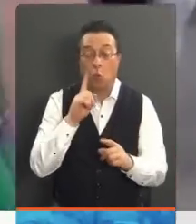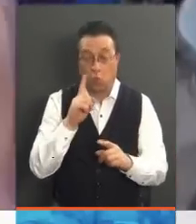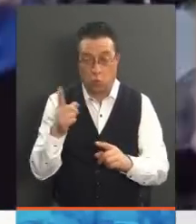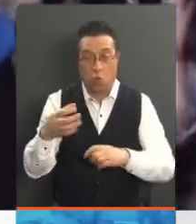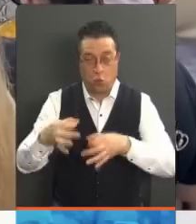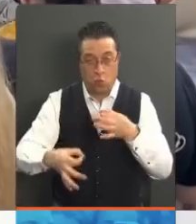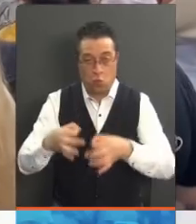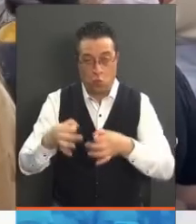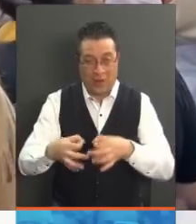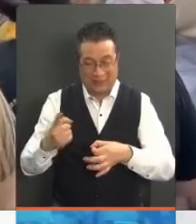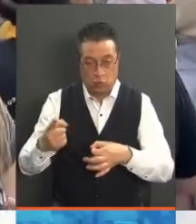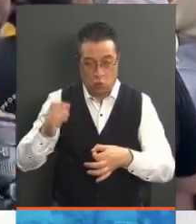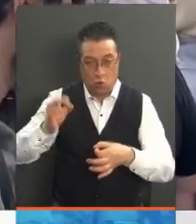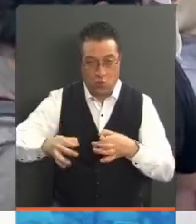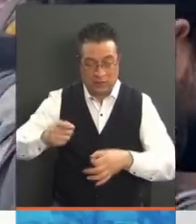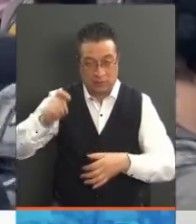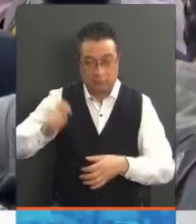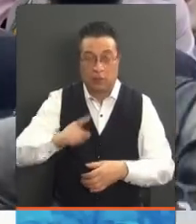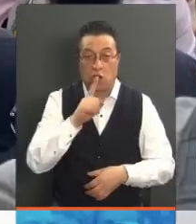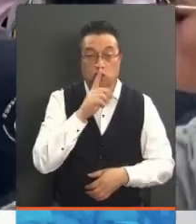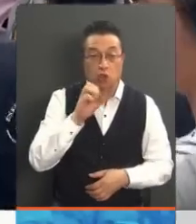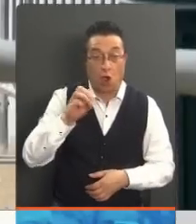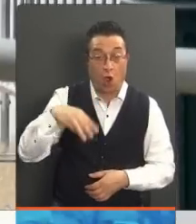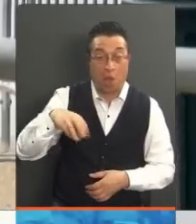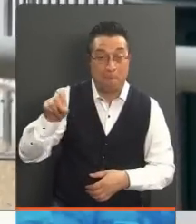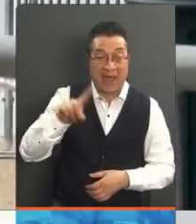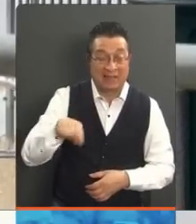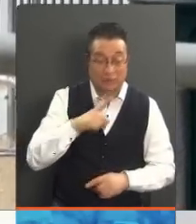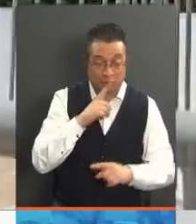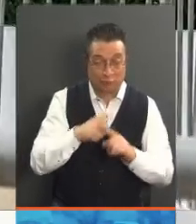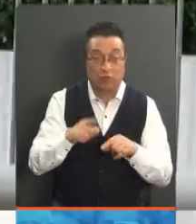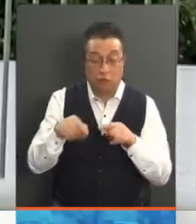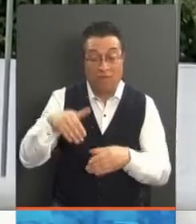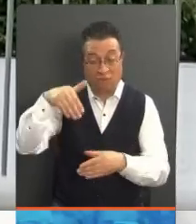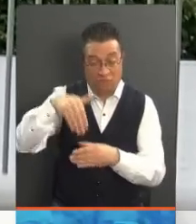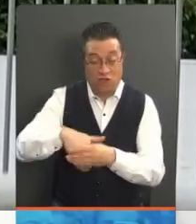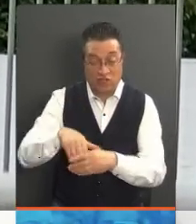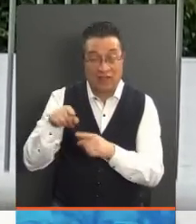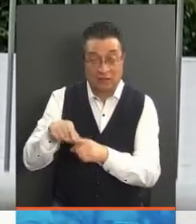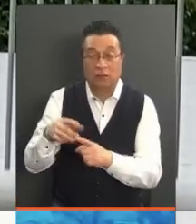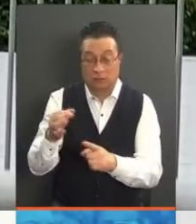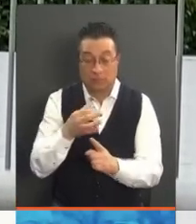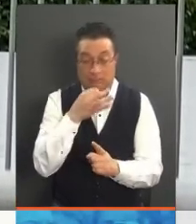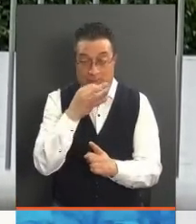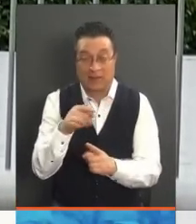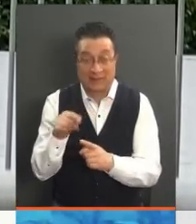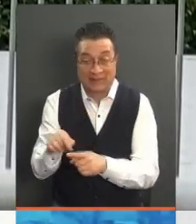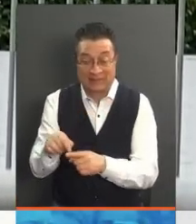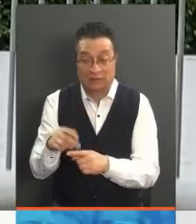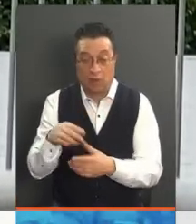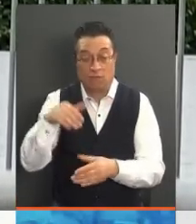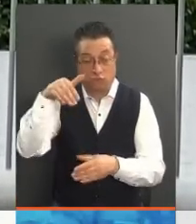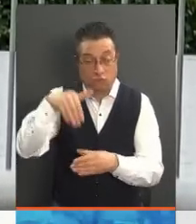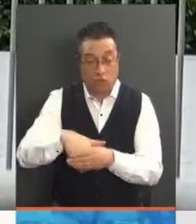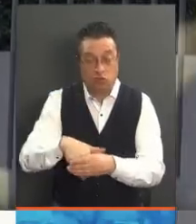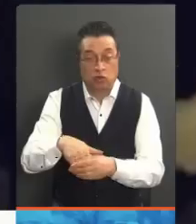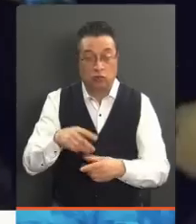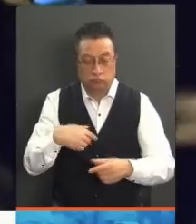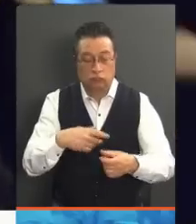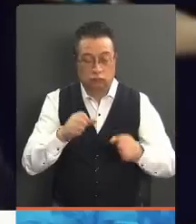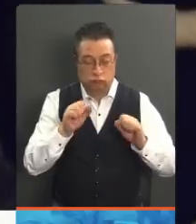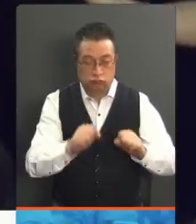Thomas, uno de los jueces que votó hoy día y que dio cuenta, no es verdad, con su voto de esta